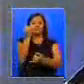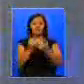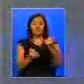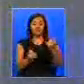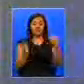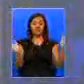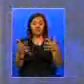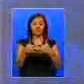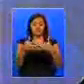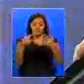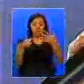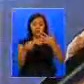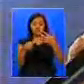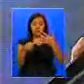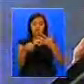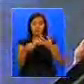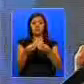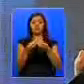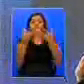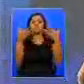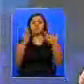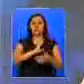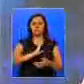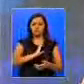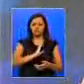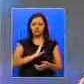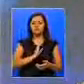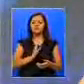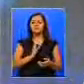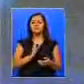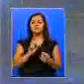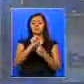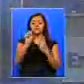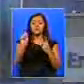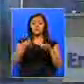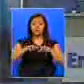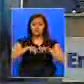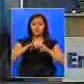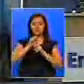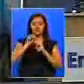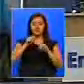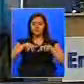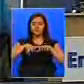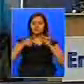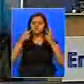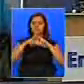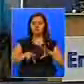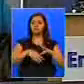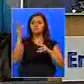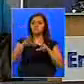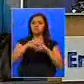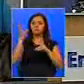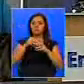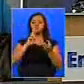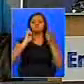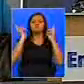de este enlace, tiene mucha tecnología de software, somos exportadores de software, estamos innovando mucho en